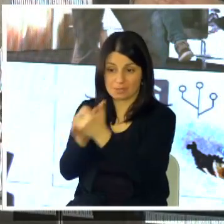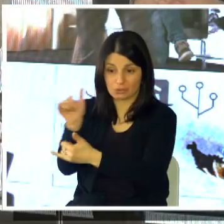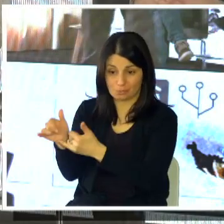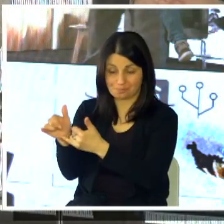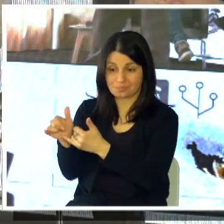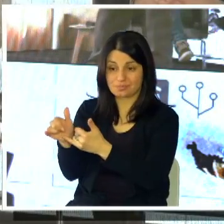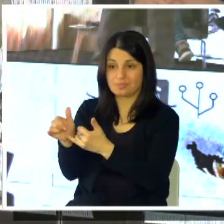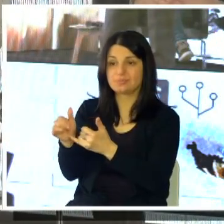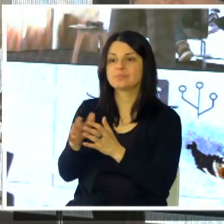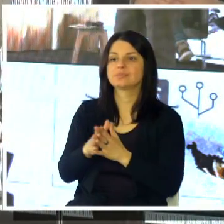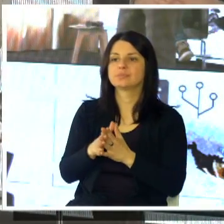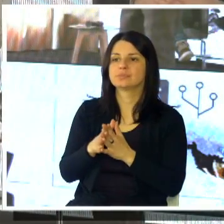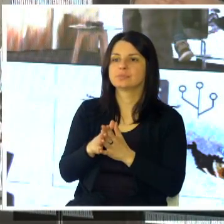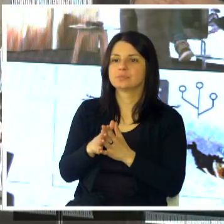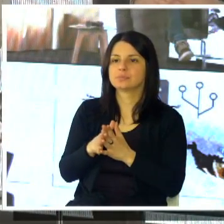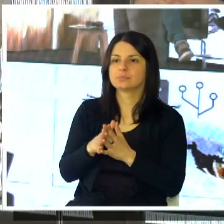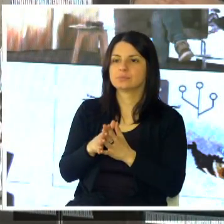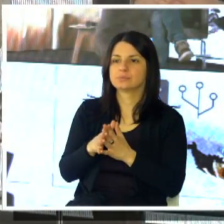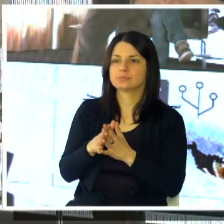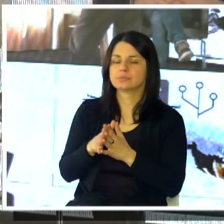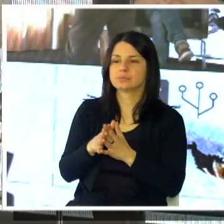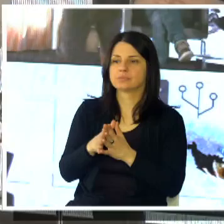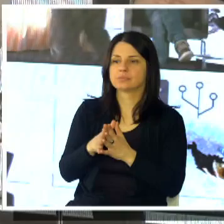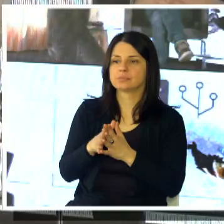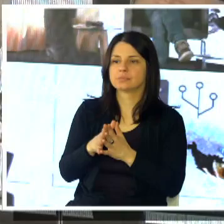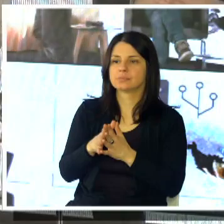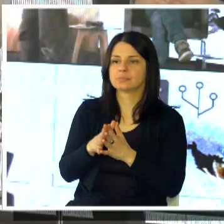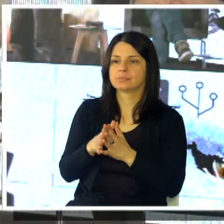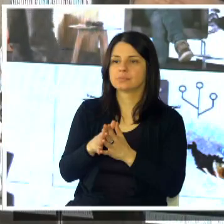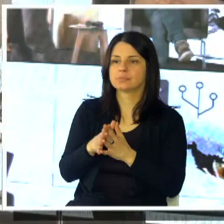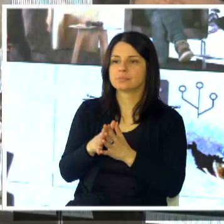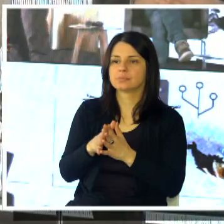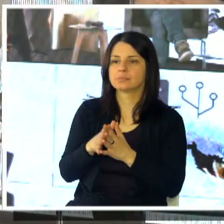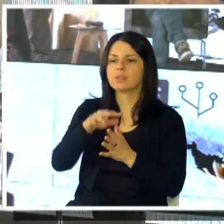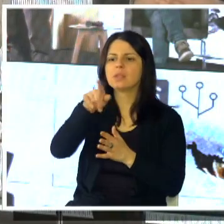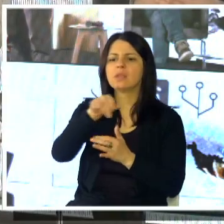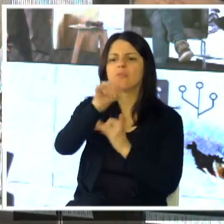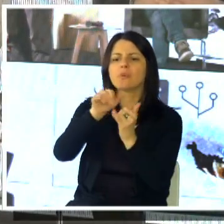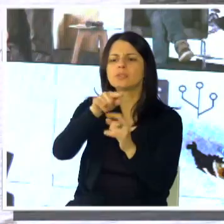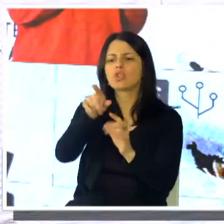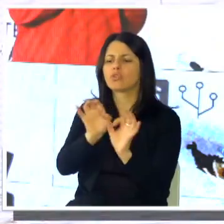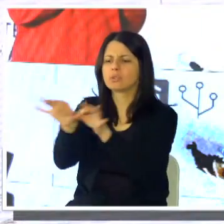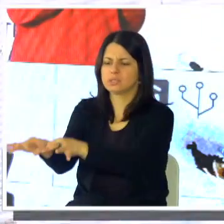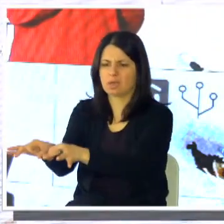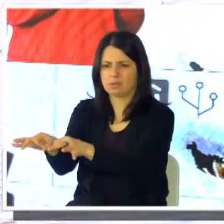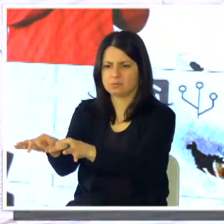general, que vamos a hablar más adelante, y ¿a dónde llegan esos datos?